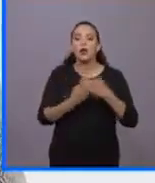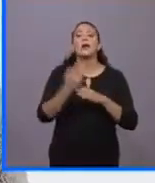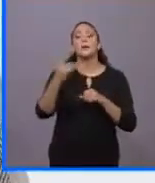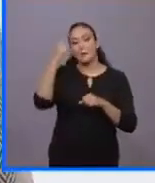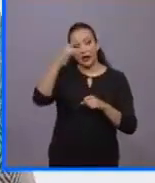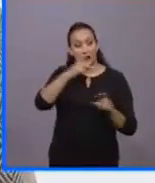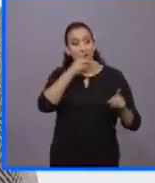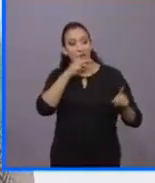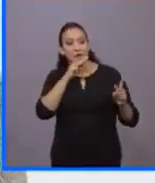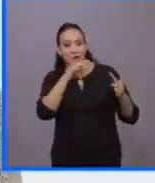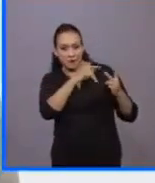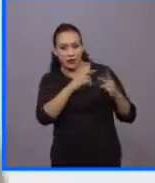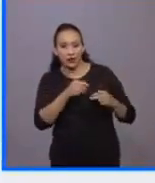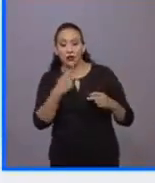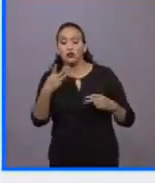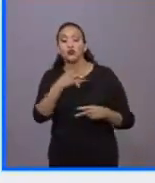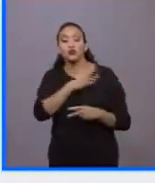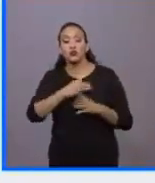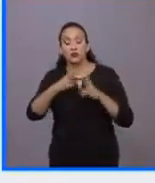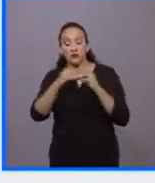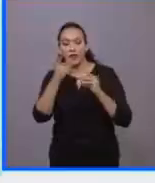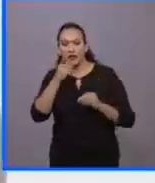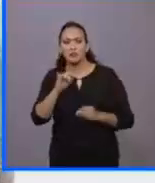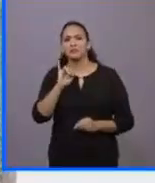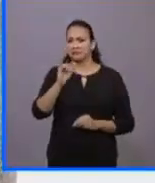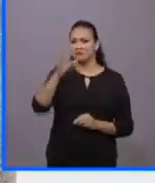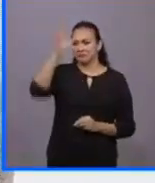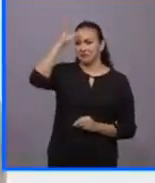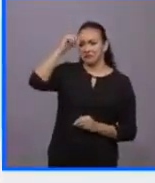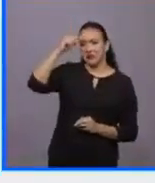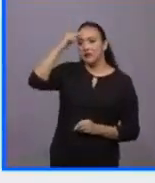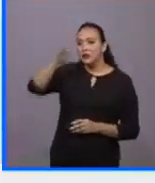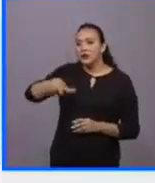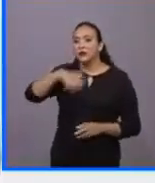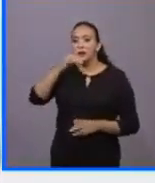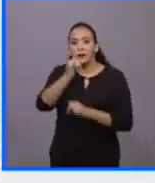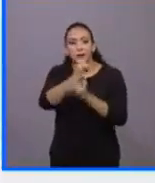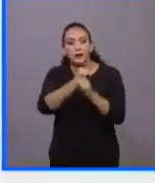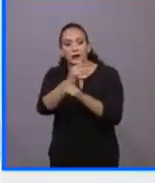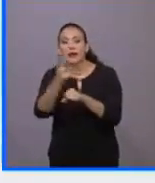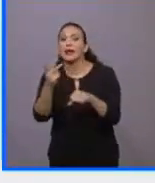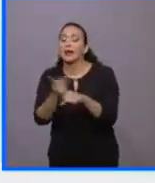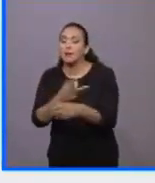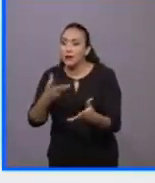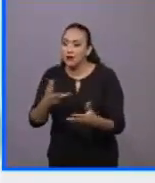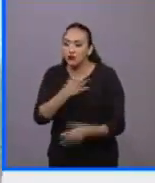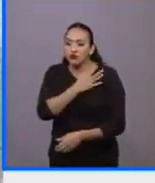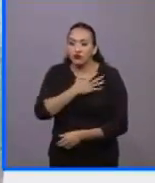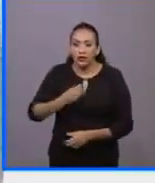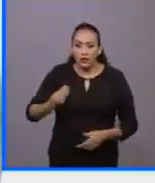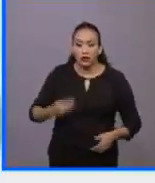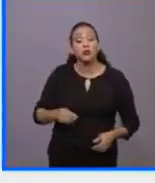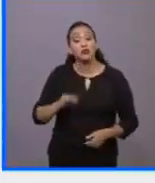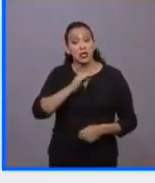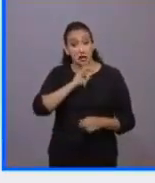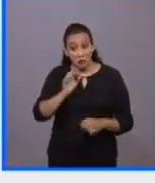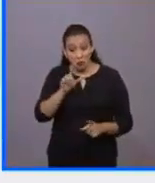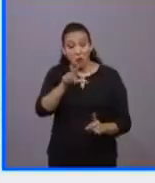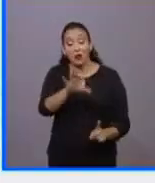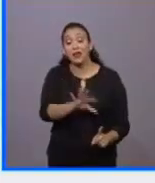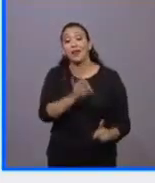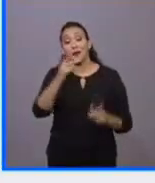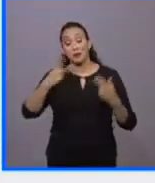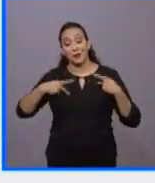padres de los desaparecidos vieron con buenos ojos para tratar de llegar a la verdad de los hechos y que se pueda encontrar a